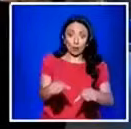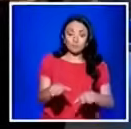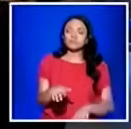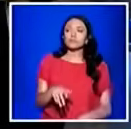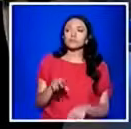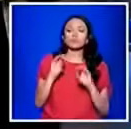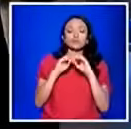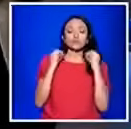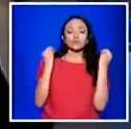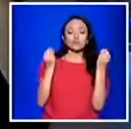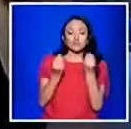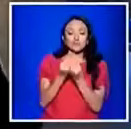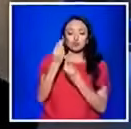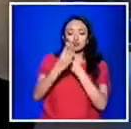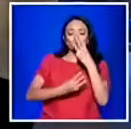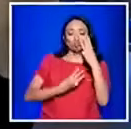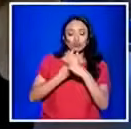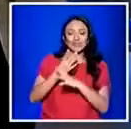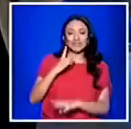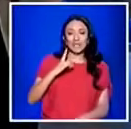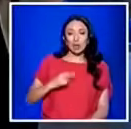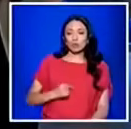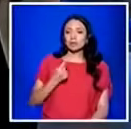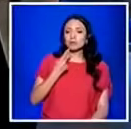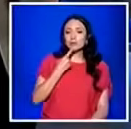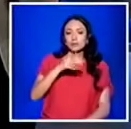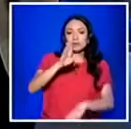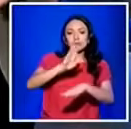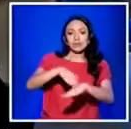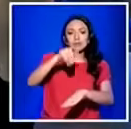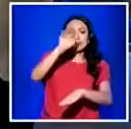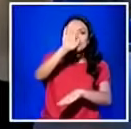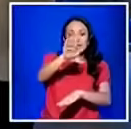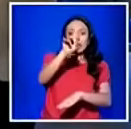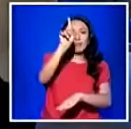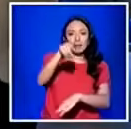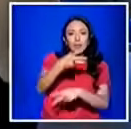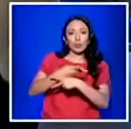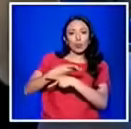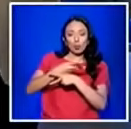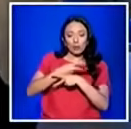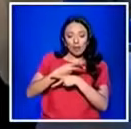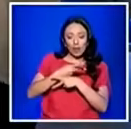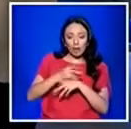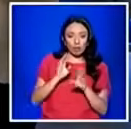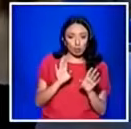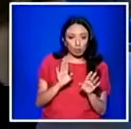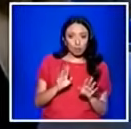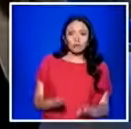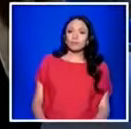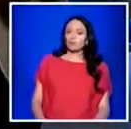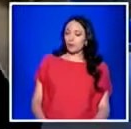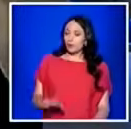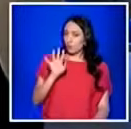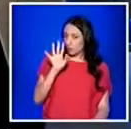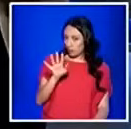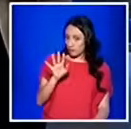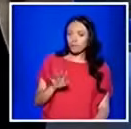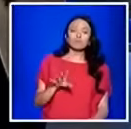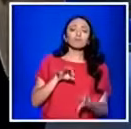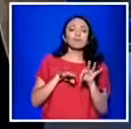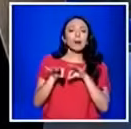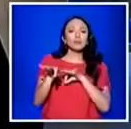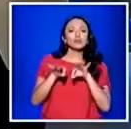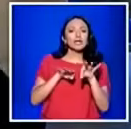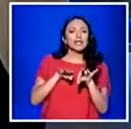Organización Panamericana de la Salud hace un llamado a fortalecer los cuidados por el aumento de casos. Pero en el siguiente reportaje, Carla Algao